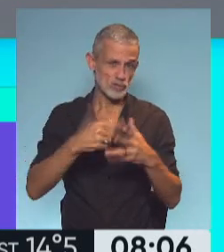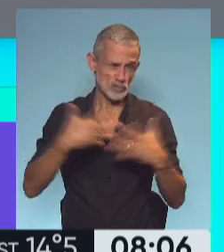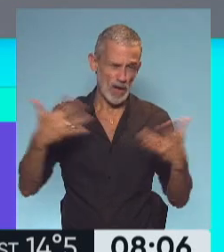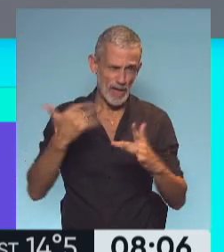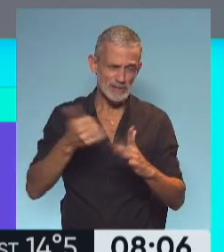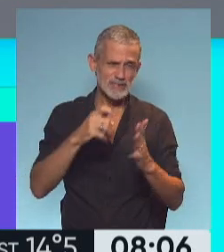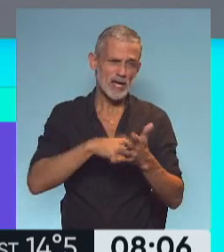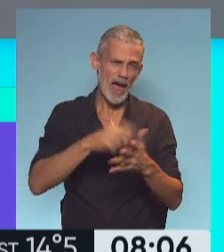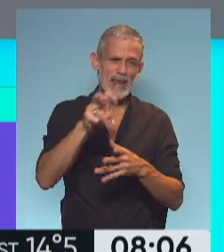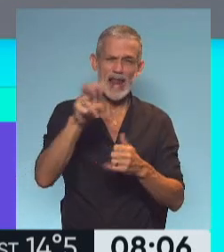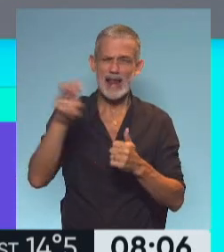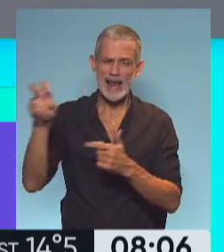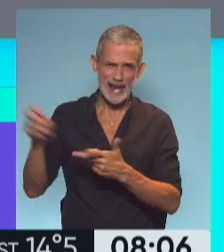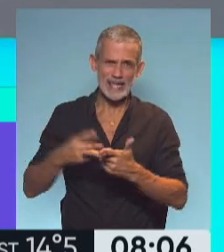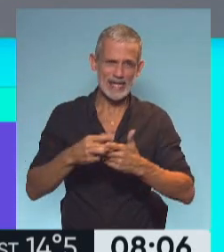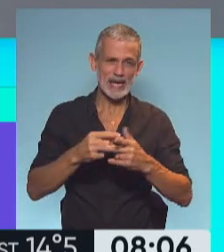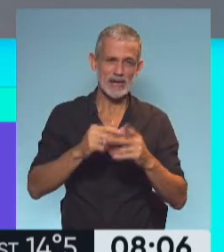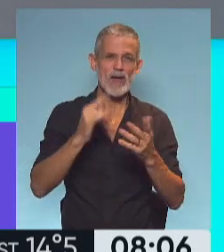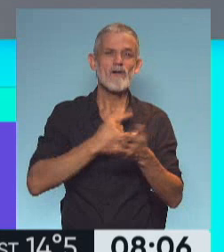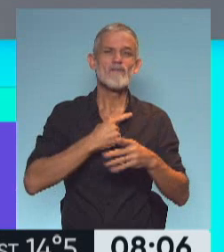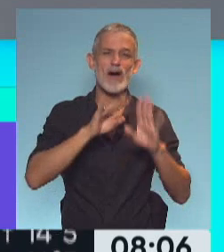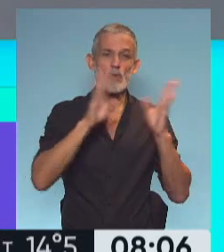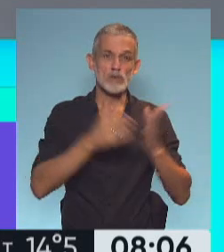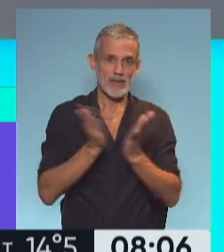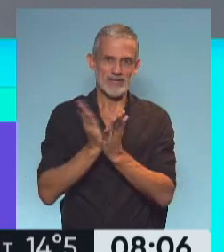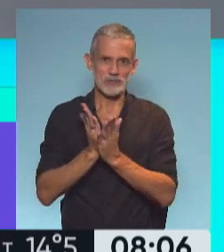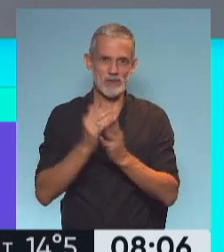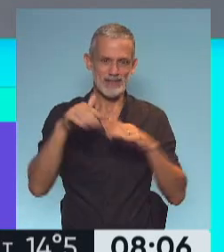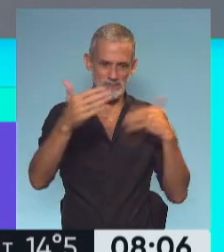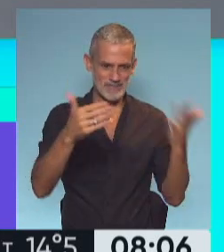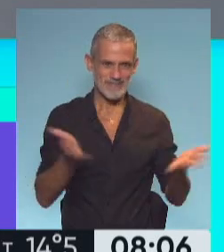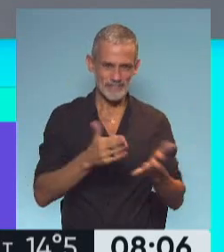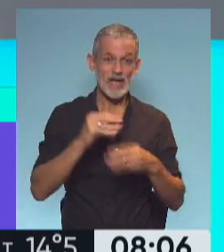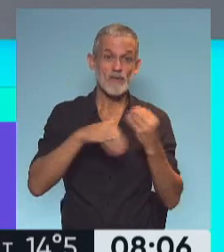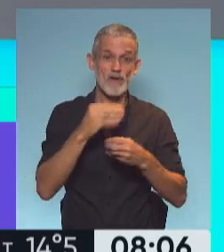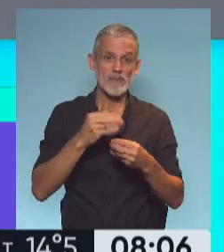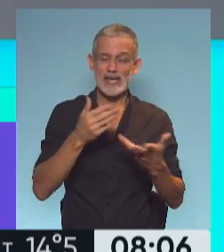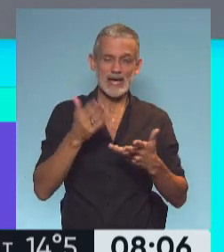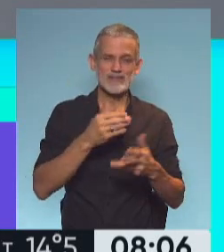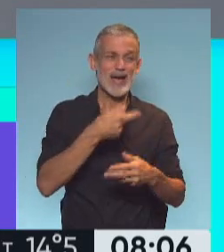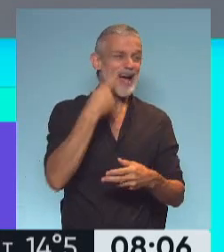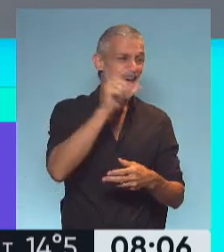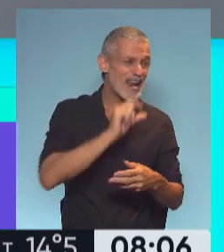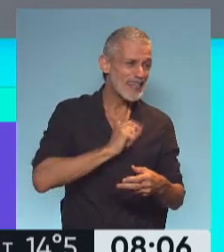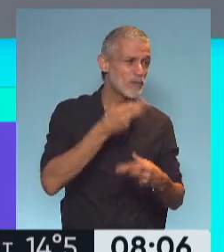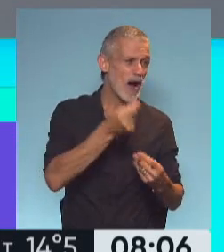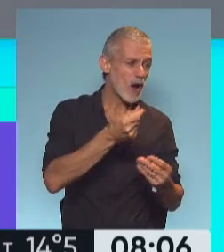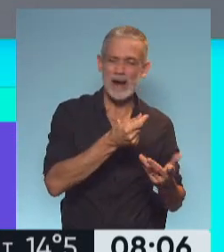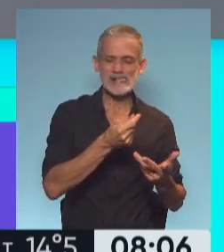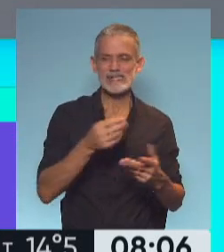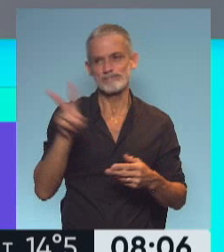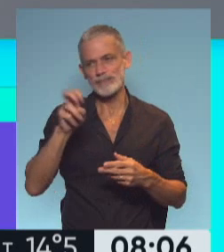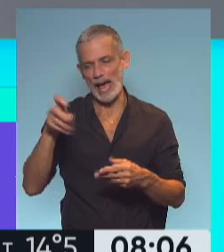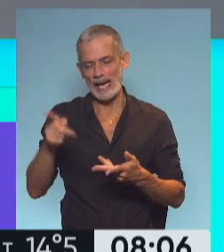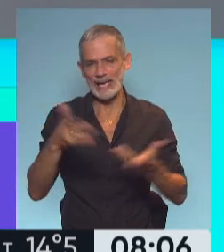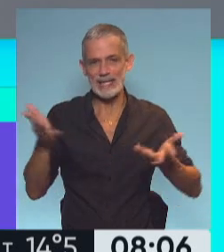¿no? Entre otros, bueno, muy cerca de las facultades los estudiantes, las familias que no pudieron acceder a los créditos, que lamentablemente sigue siendo una